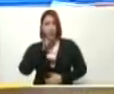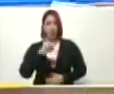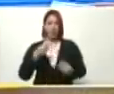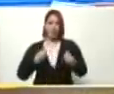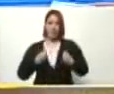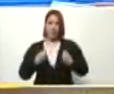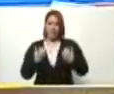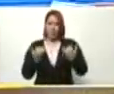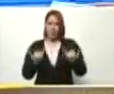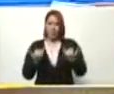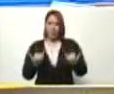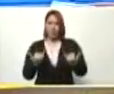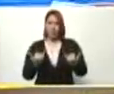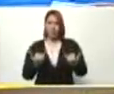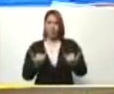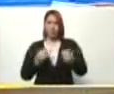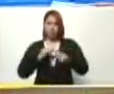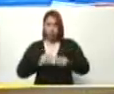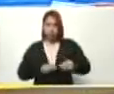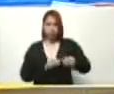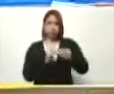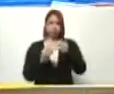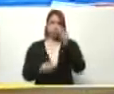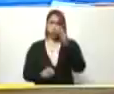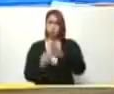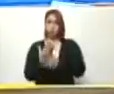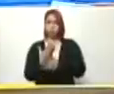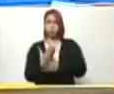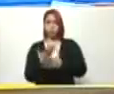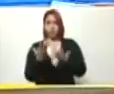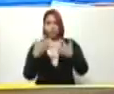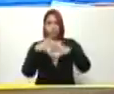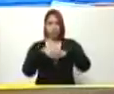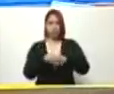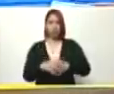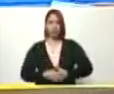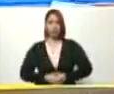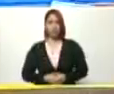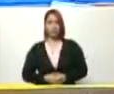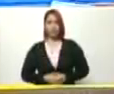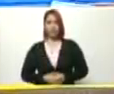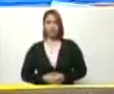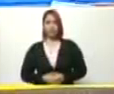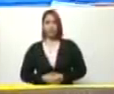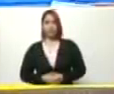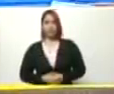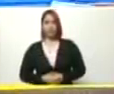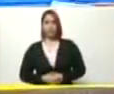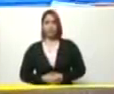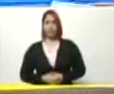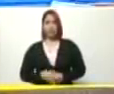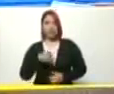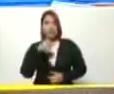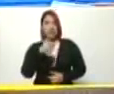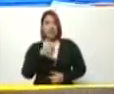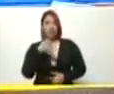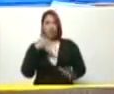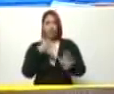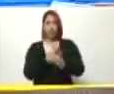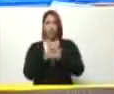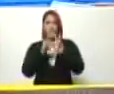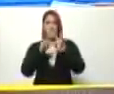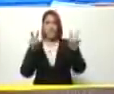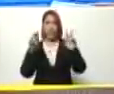momento de resurgimiento y recuperación integral. Y eso se debe a la paz y a